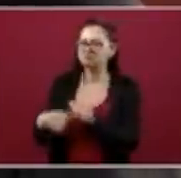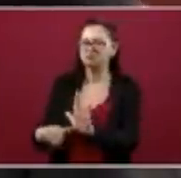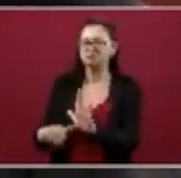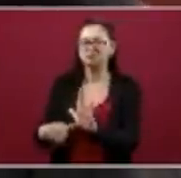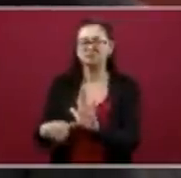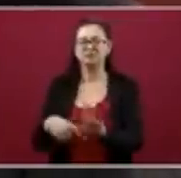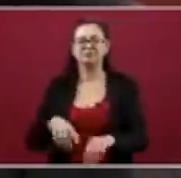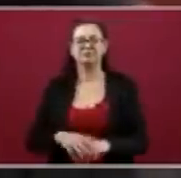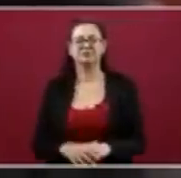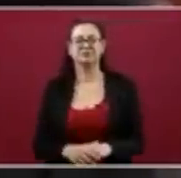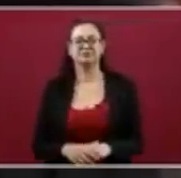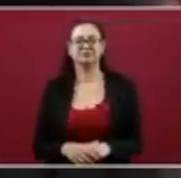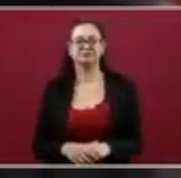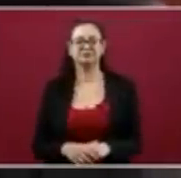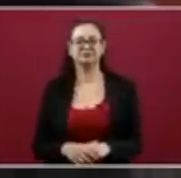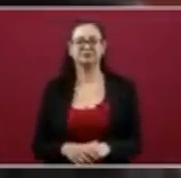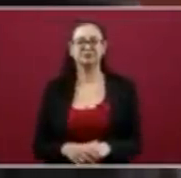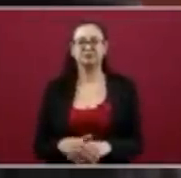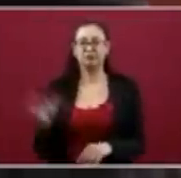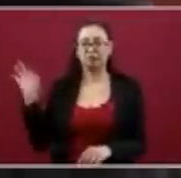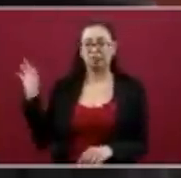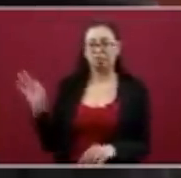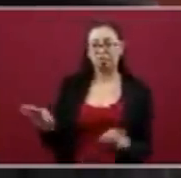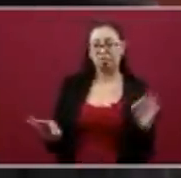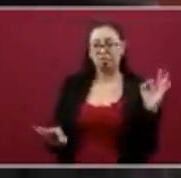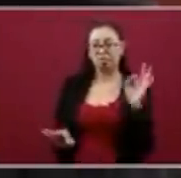no hay influyentismo,